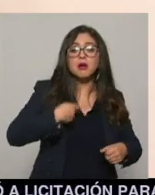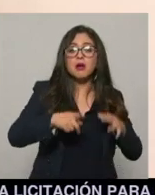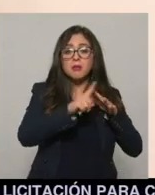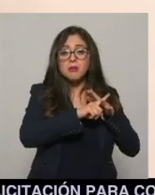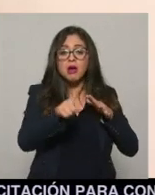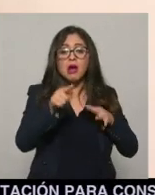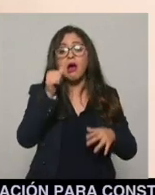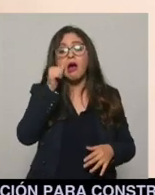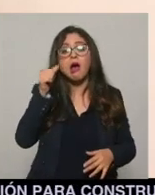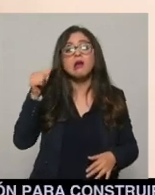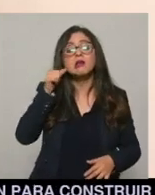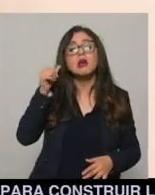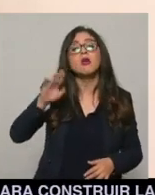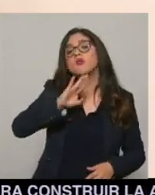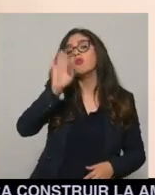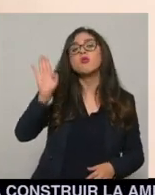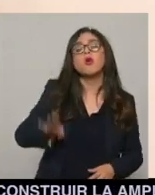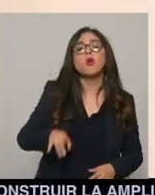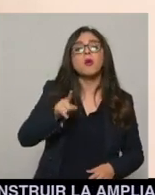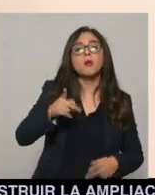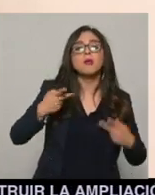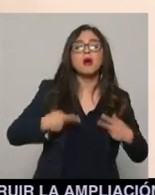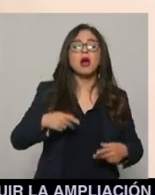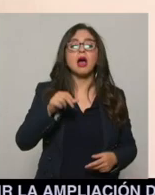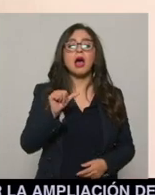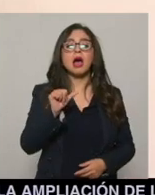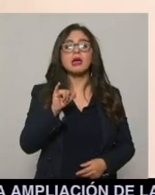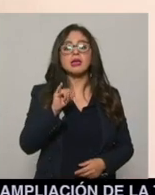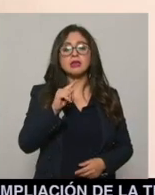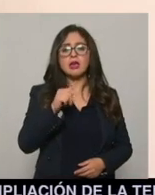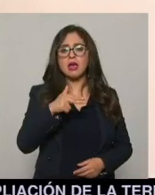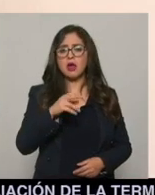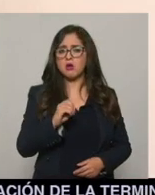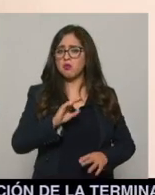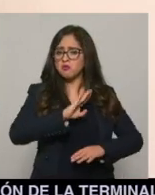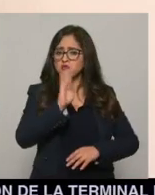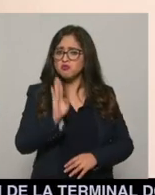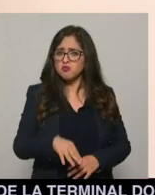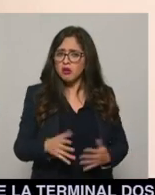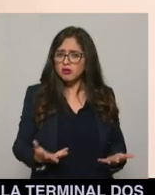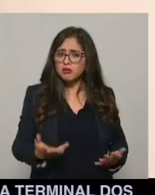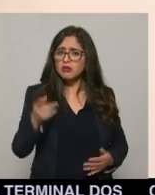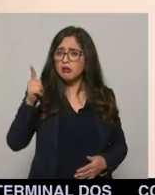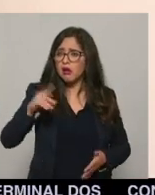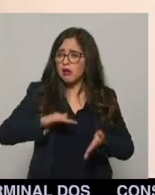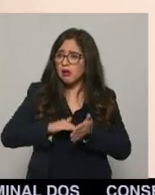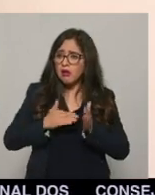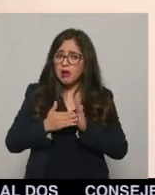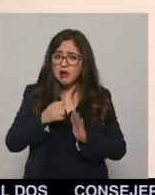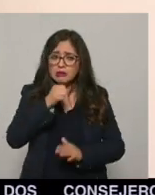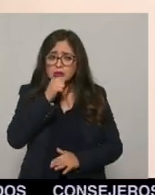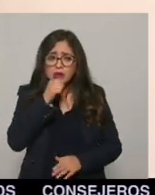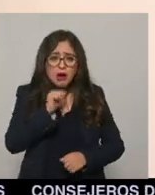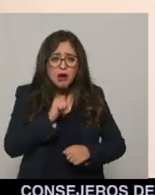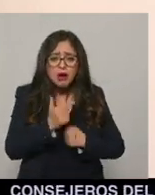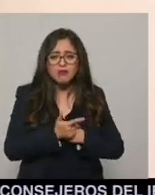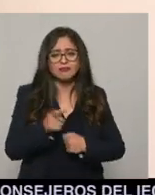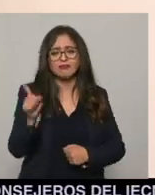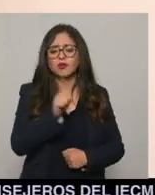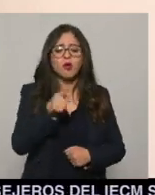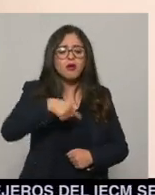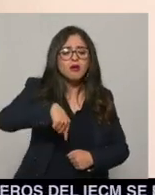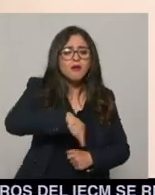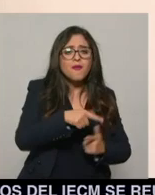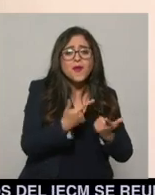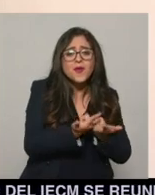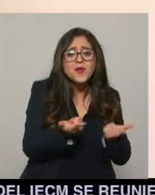haitiano. O sea, no estamos frente a infiltraciones. La estructura la estructura es una